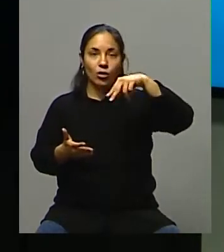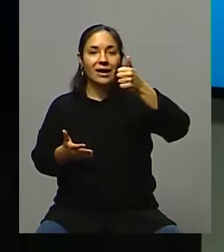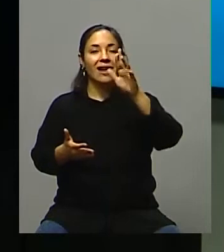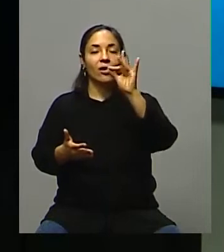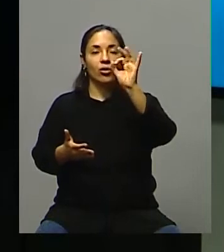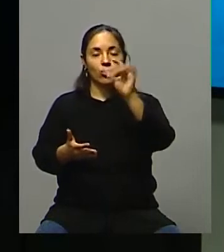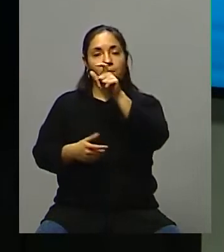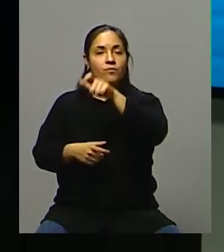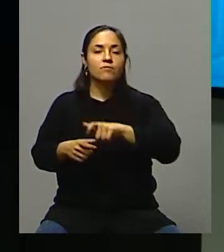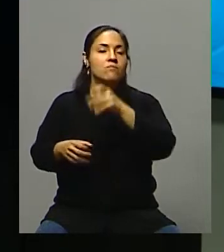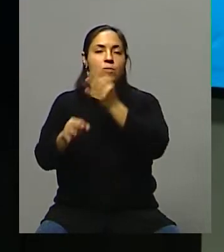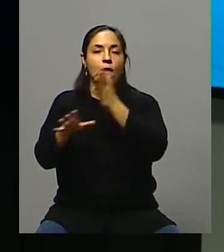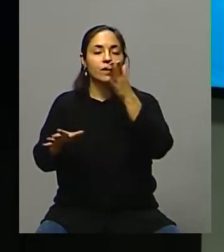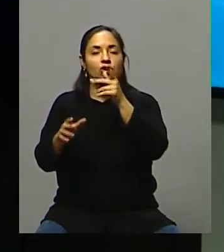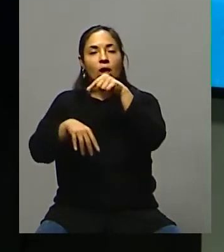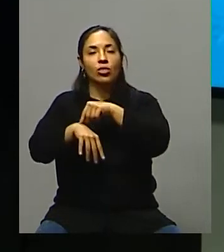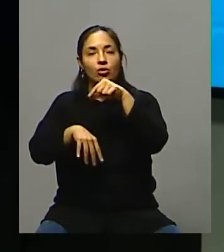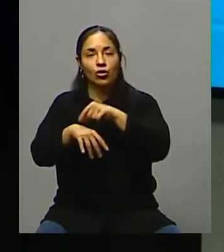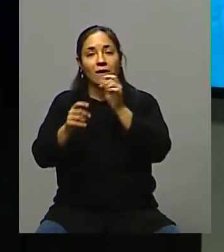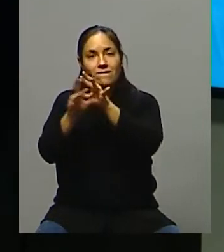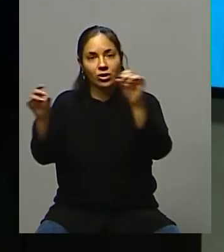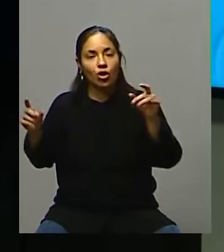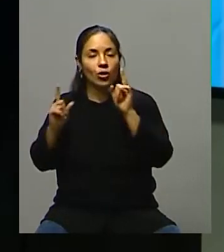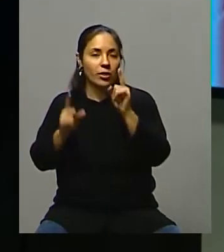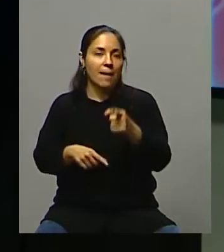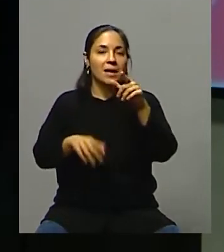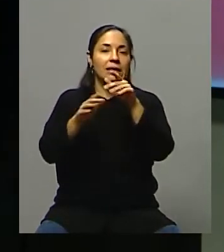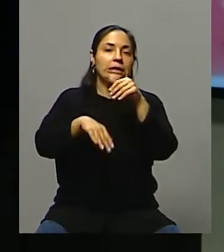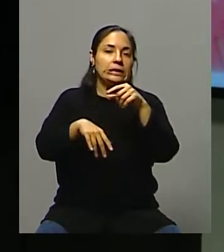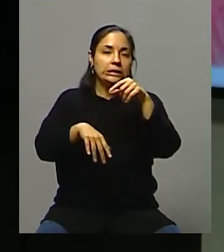nosotros, infectólogo pediatra, en esta edición de Chat Político. La invitación